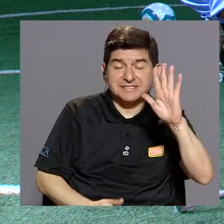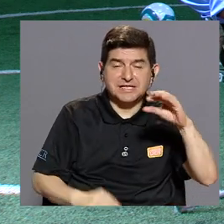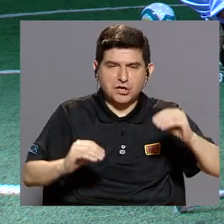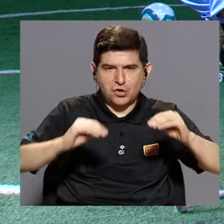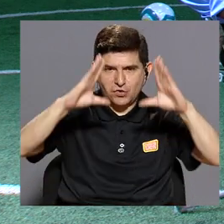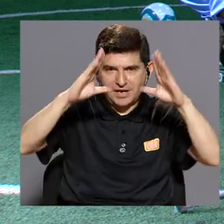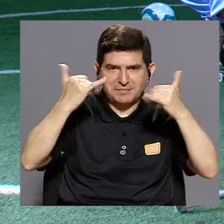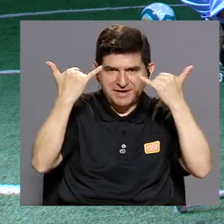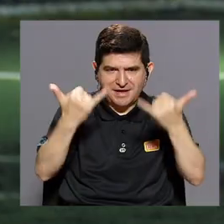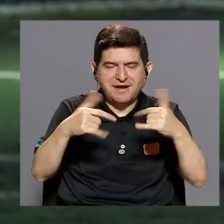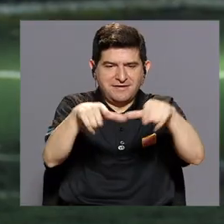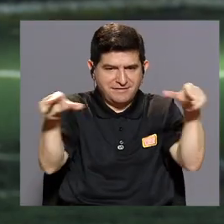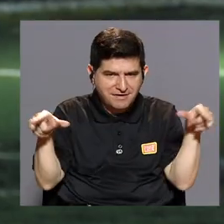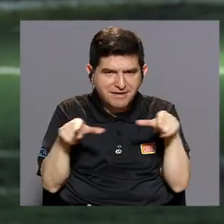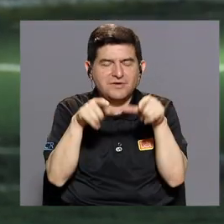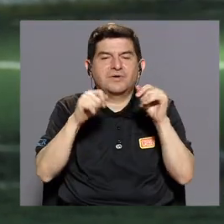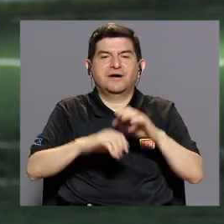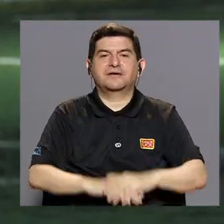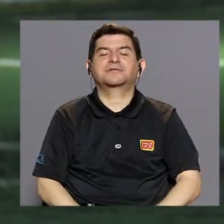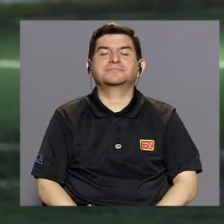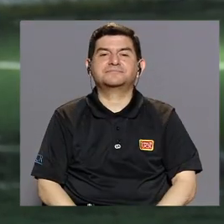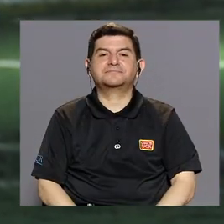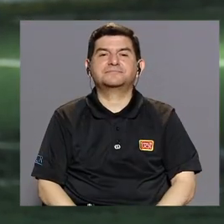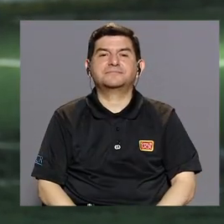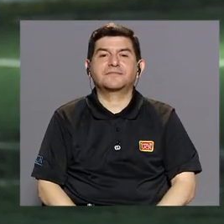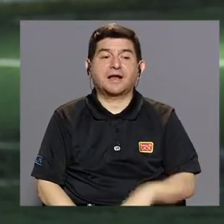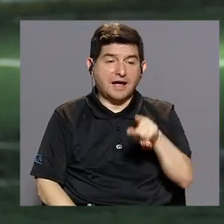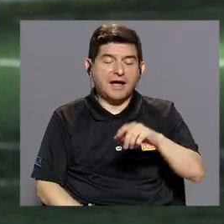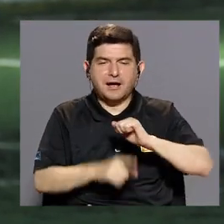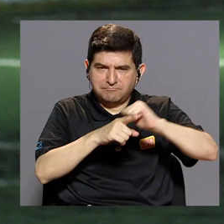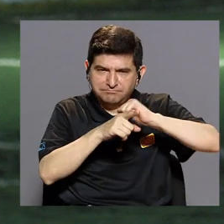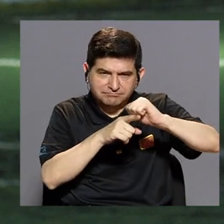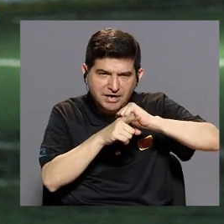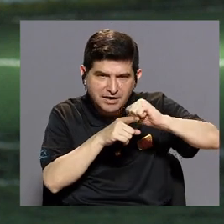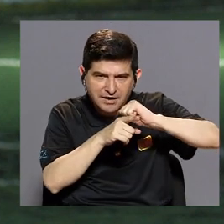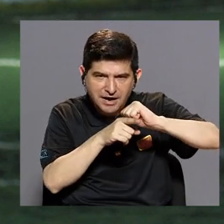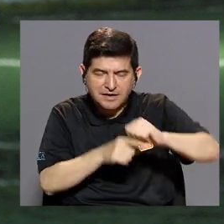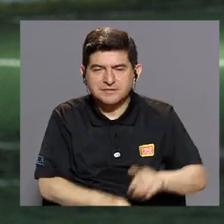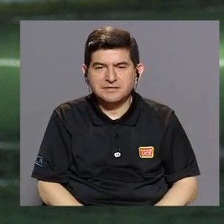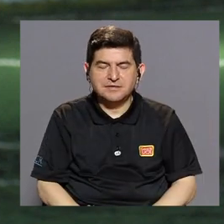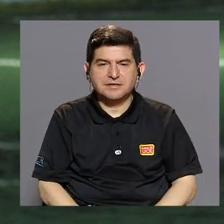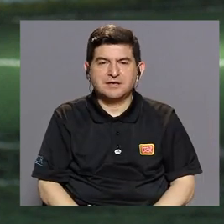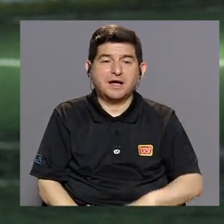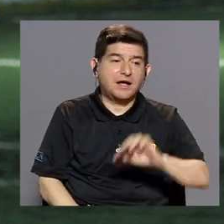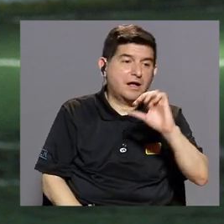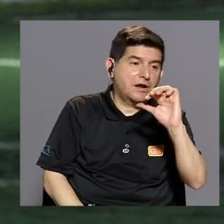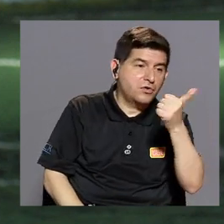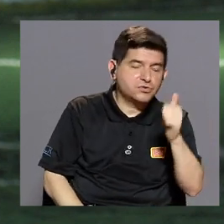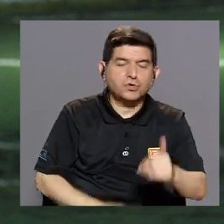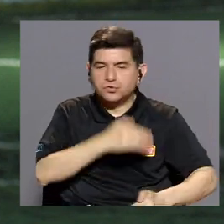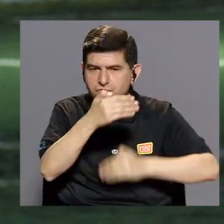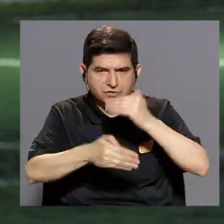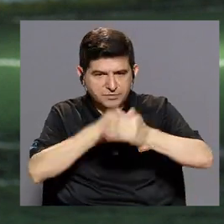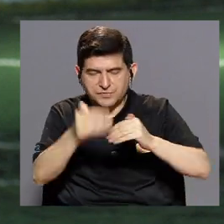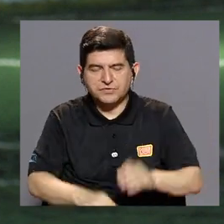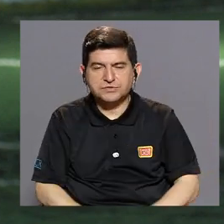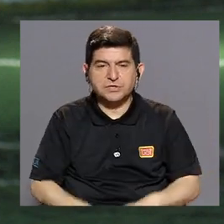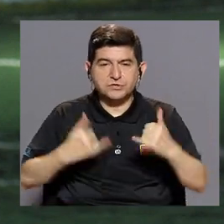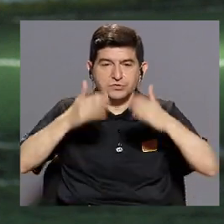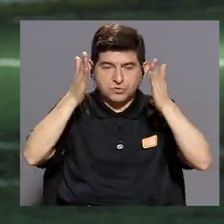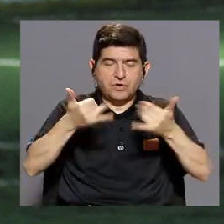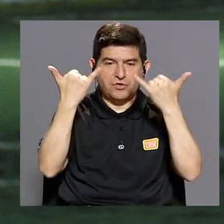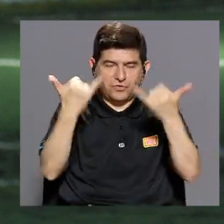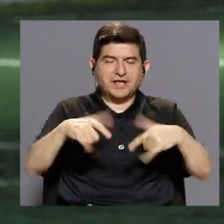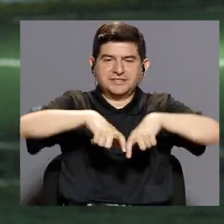caso de hoy, 5 de la mañana ya estamos ahí. Llegamos, hacemos el entrenamiento mientras la parte de readaptación está haciendo todo el proceso. Si a las jugadoras